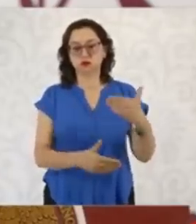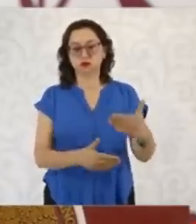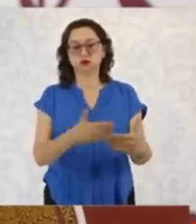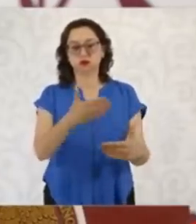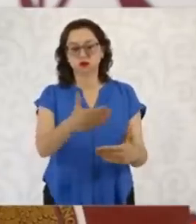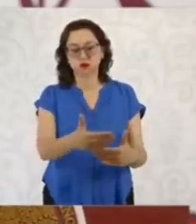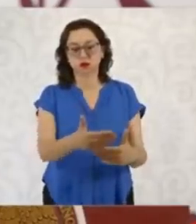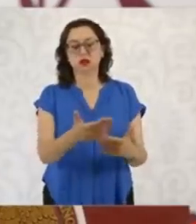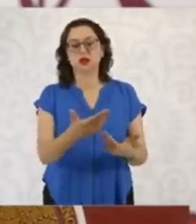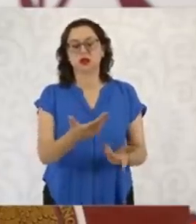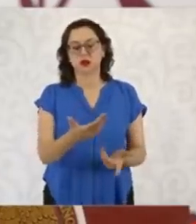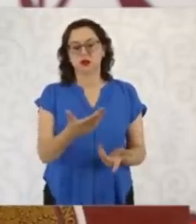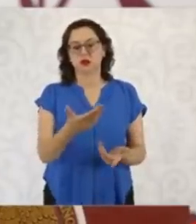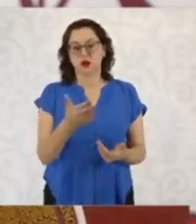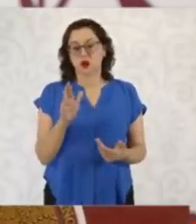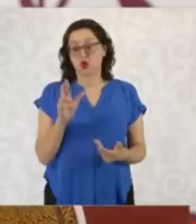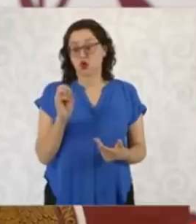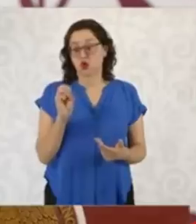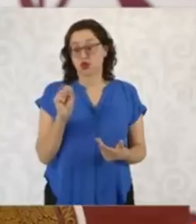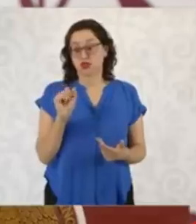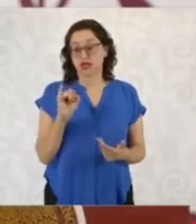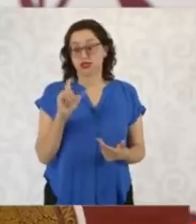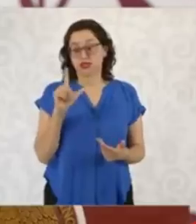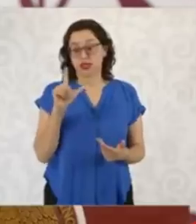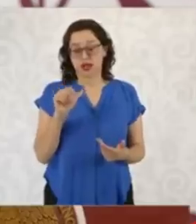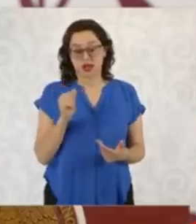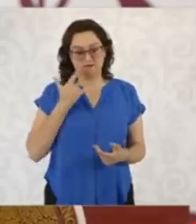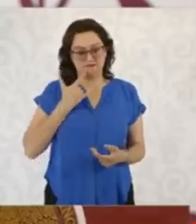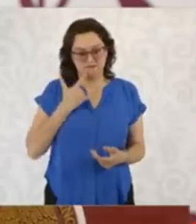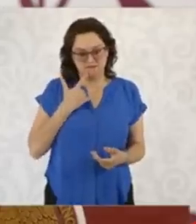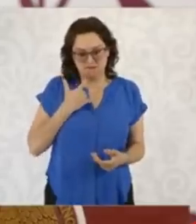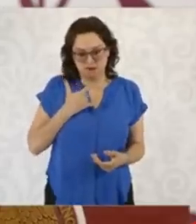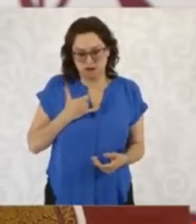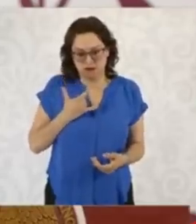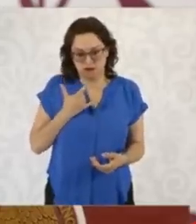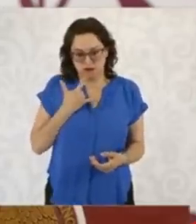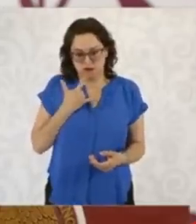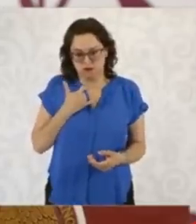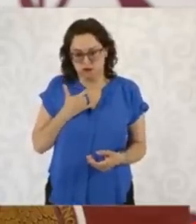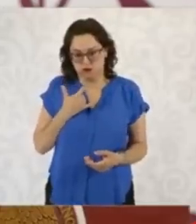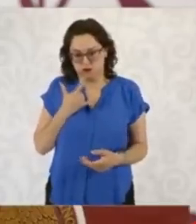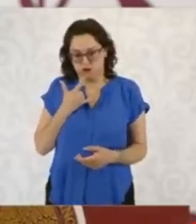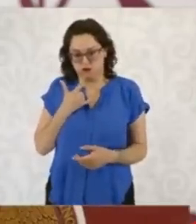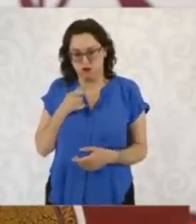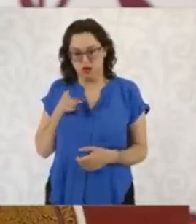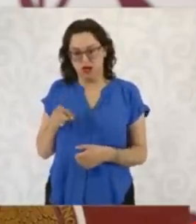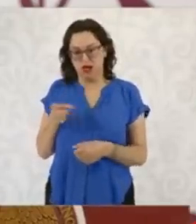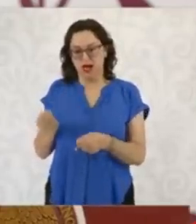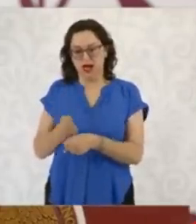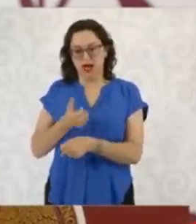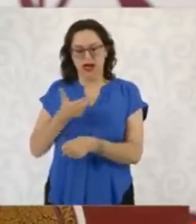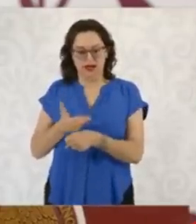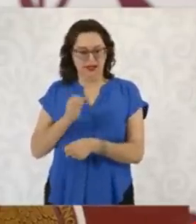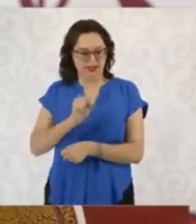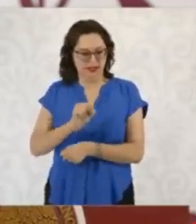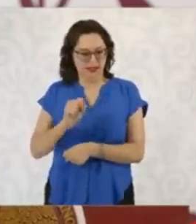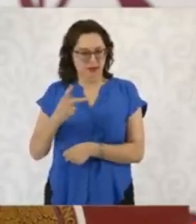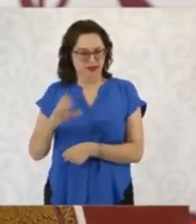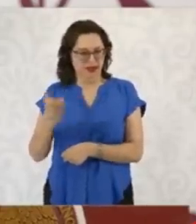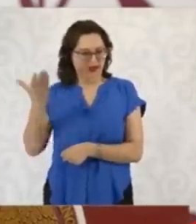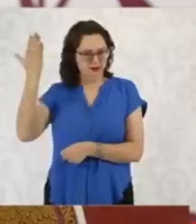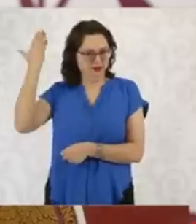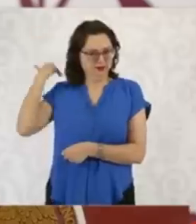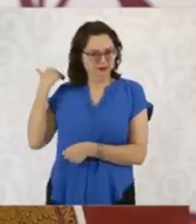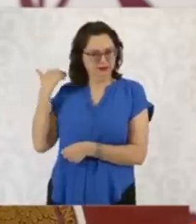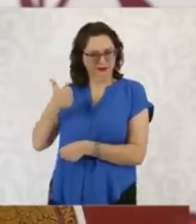Rosa Isela Rodríguez jugó un papel aquí importantísimo, ya como secretaria de Seguridad Pública,